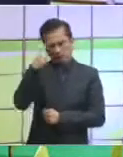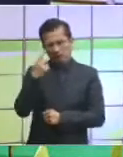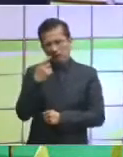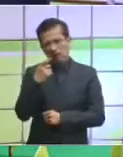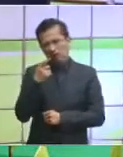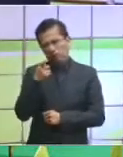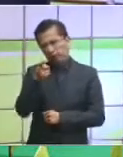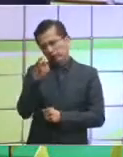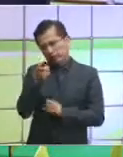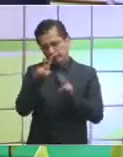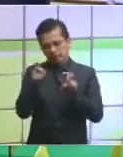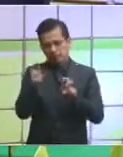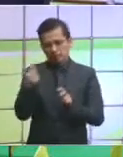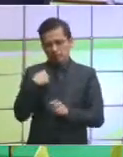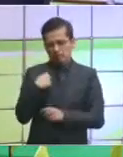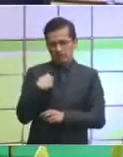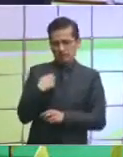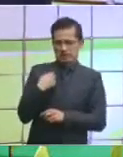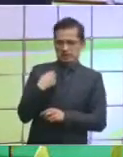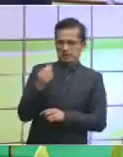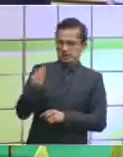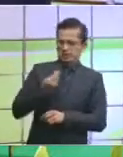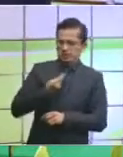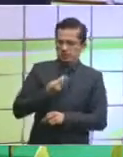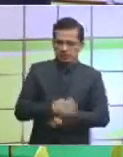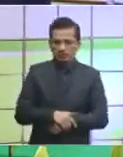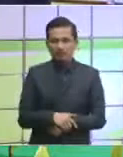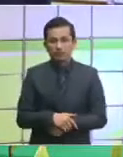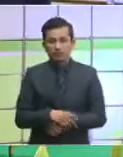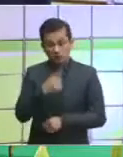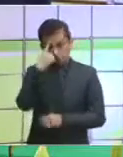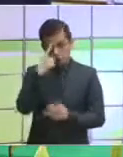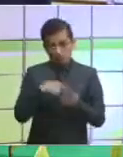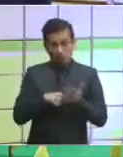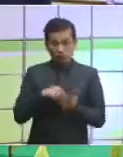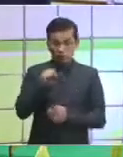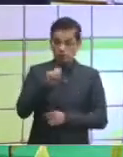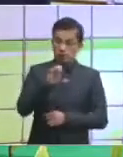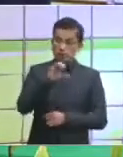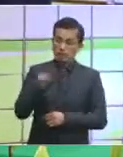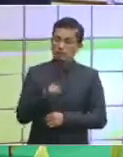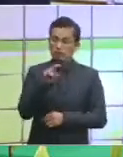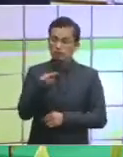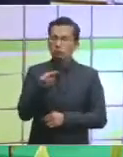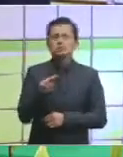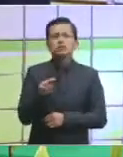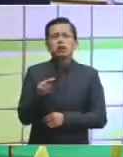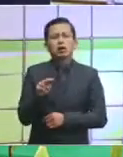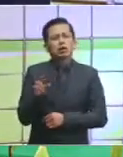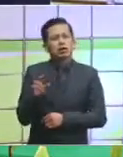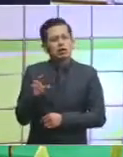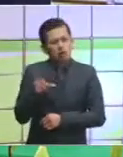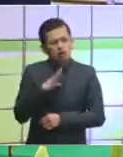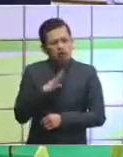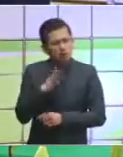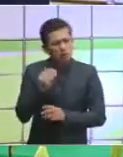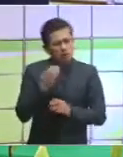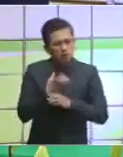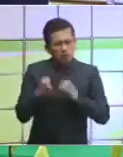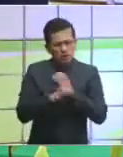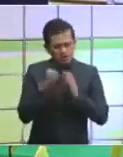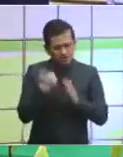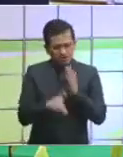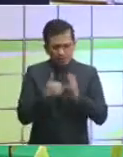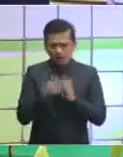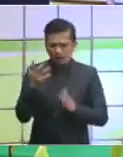me asignan yo creo que la suprema corte de justicia tiene muchísimas cosas que hacer ya dije respecto de ella sí pero también tiene